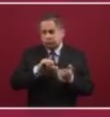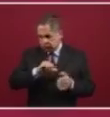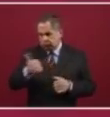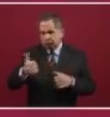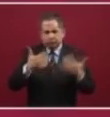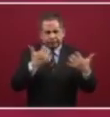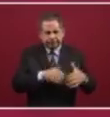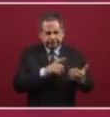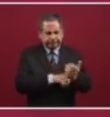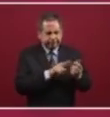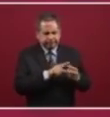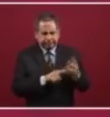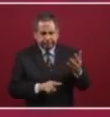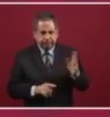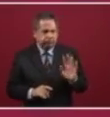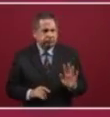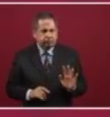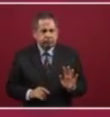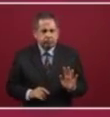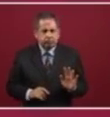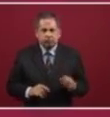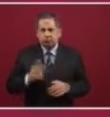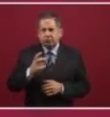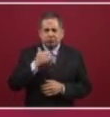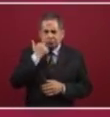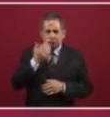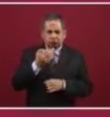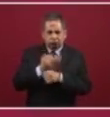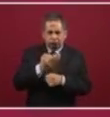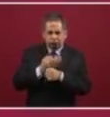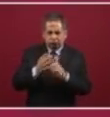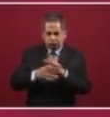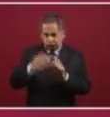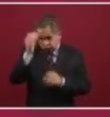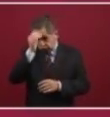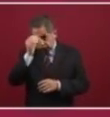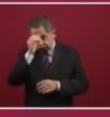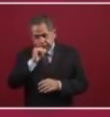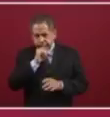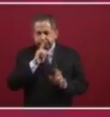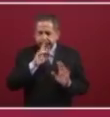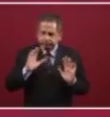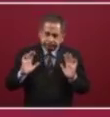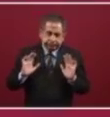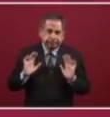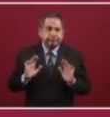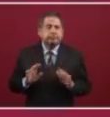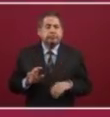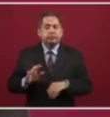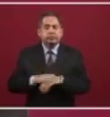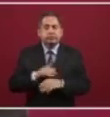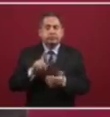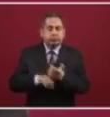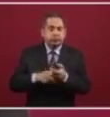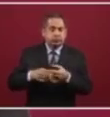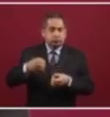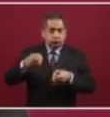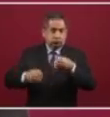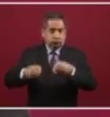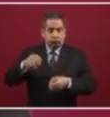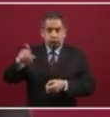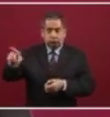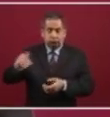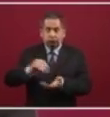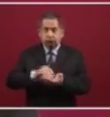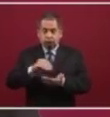Por eso no quiero dar ninguna opinión. porque son asuntos judiciales.